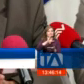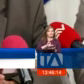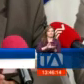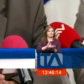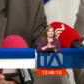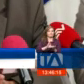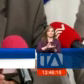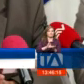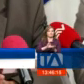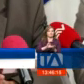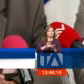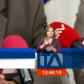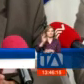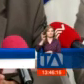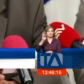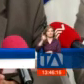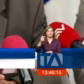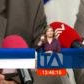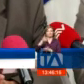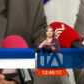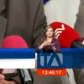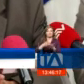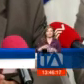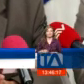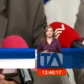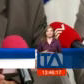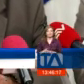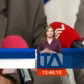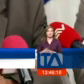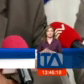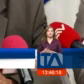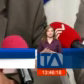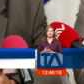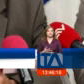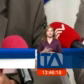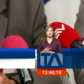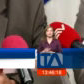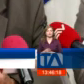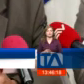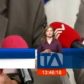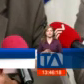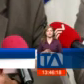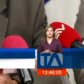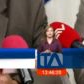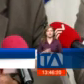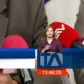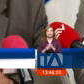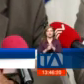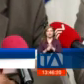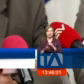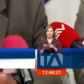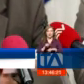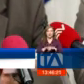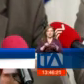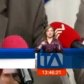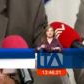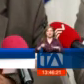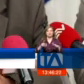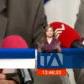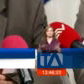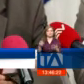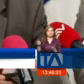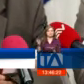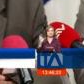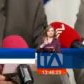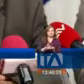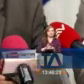alrededor de 17 millones y medio. Estamos a la mitad de año y deberíamos haber tenido casi la mitad de